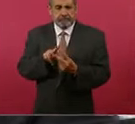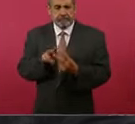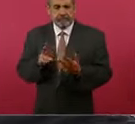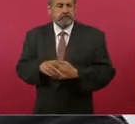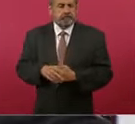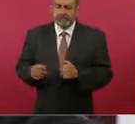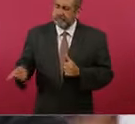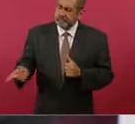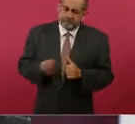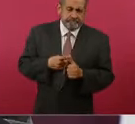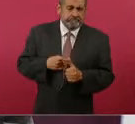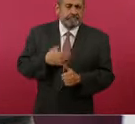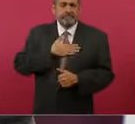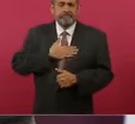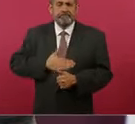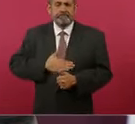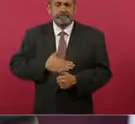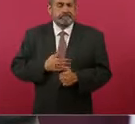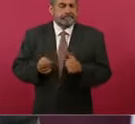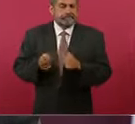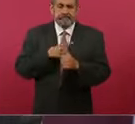Es justicia.